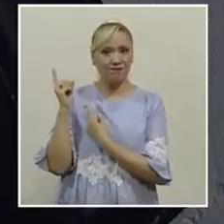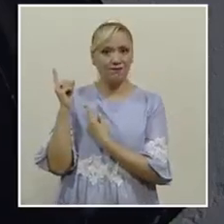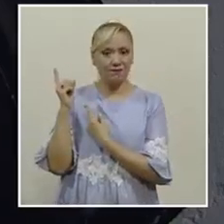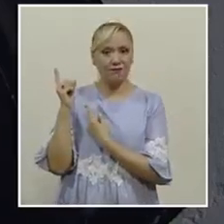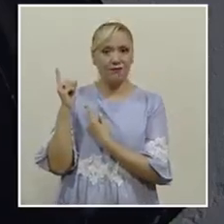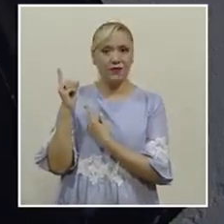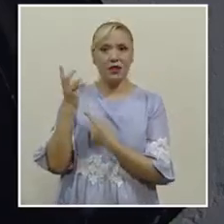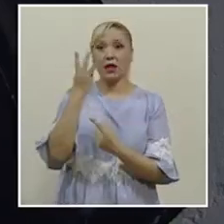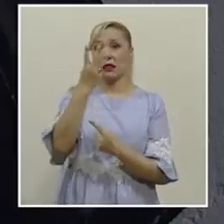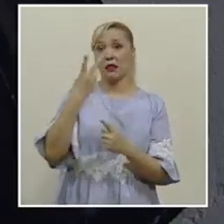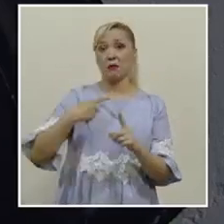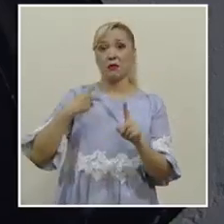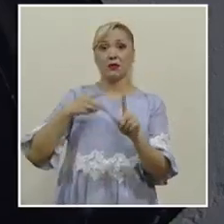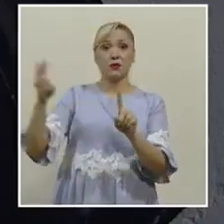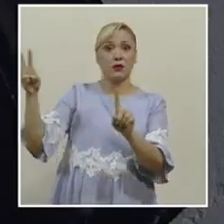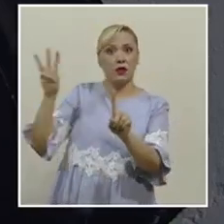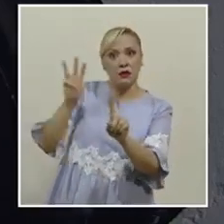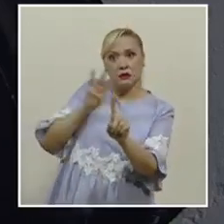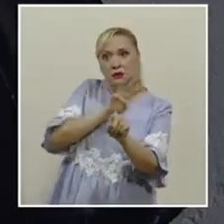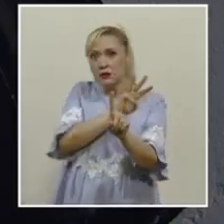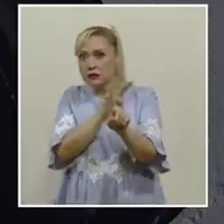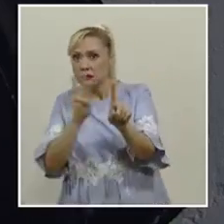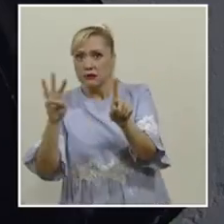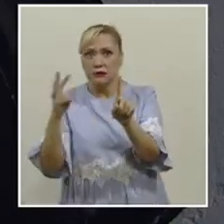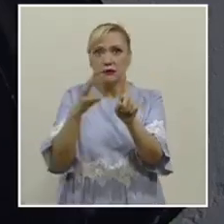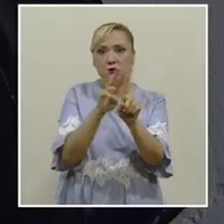Allá van 3 personas por ahí.